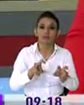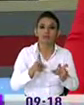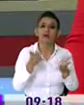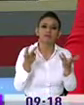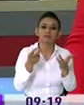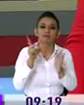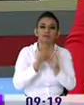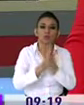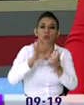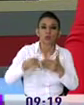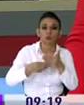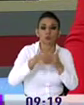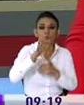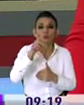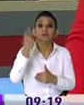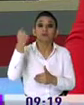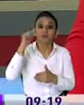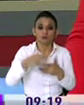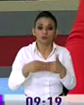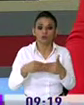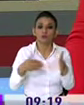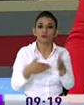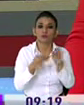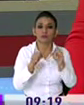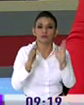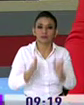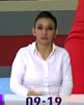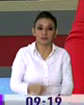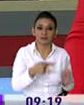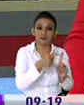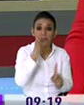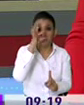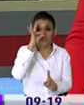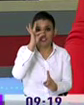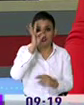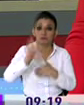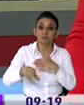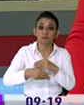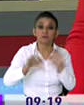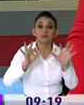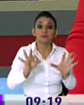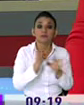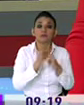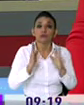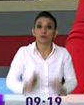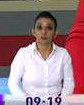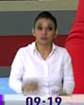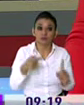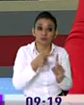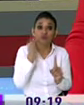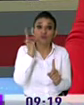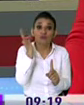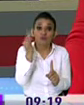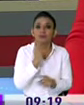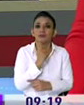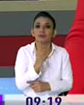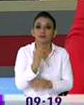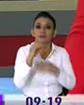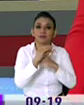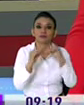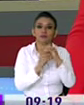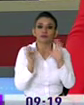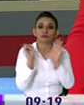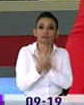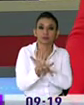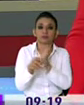41 millones de dólares contra la asambleísta Marcela Guiñaga y 7 funcionarios más, la exministra del Ambiente asegura que la transacción entre